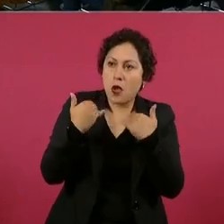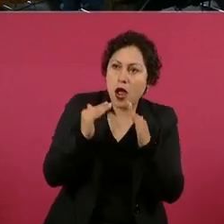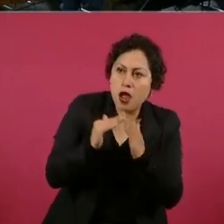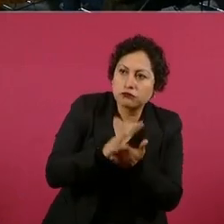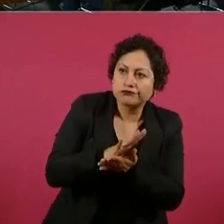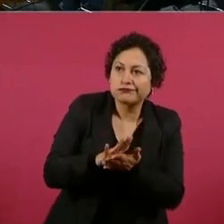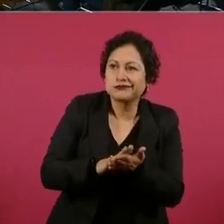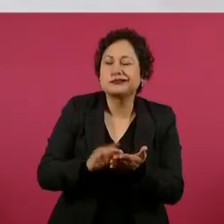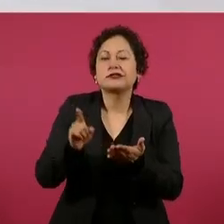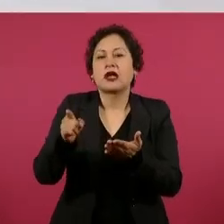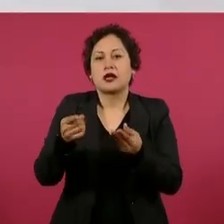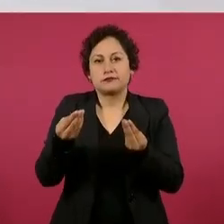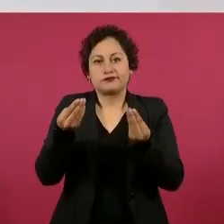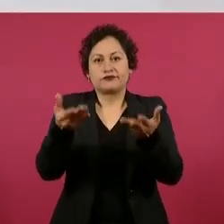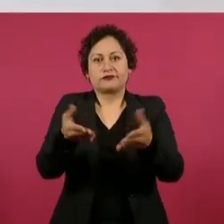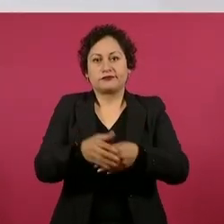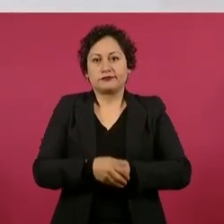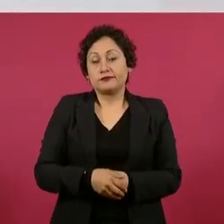La verdad,